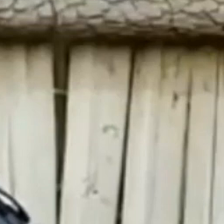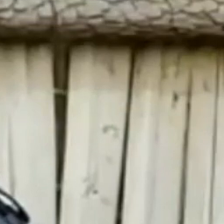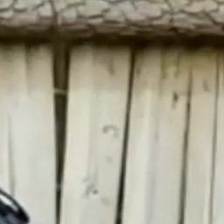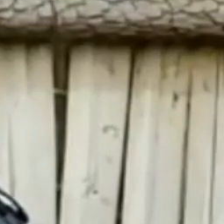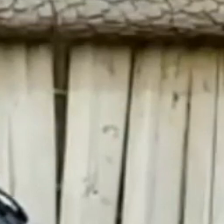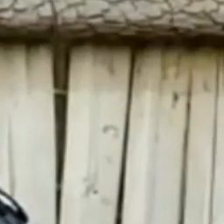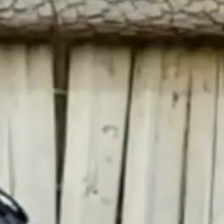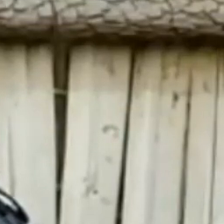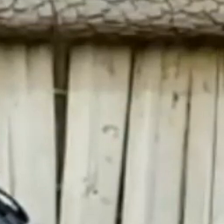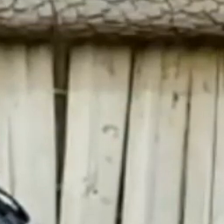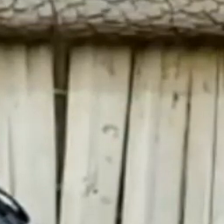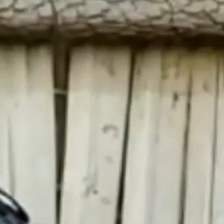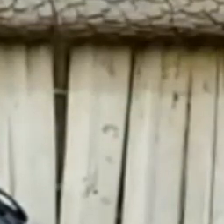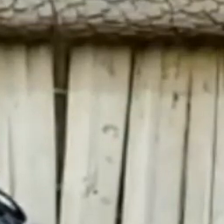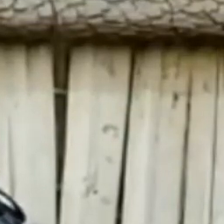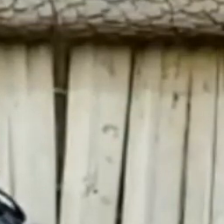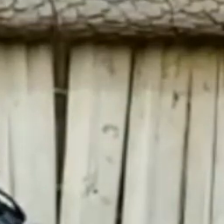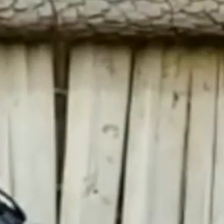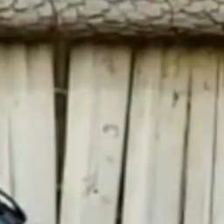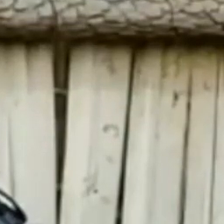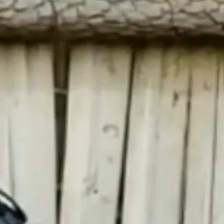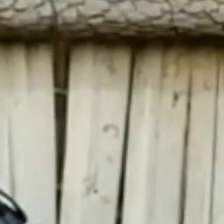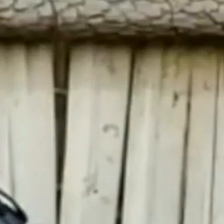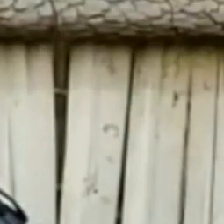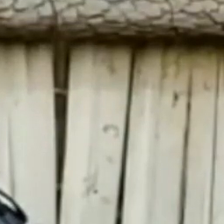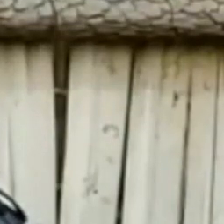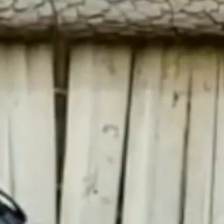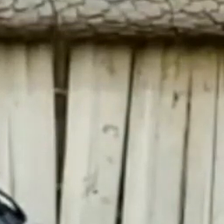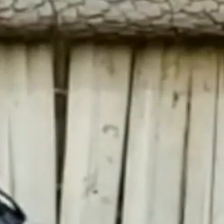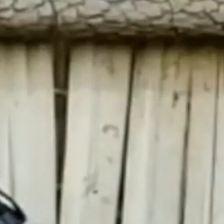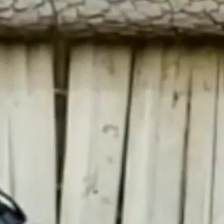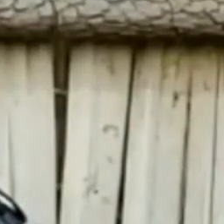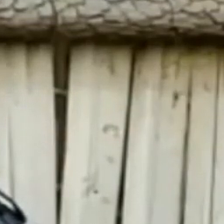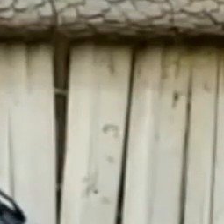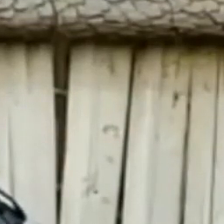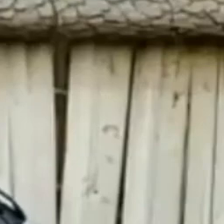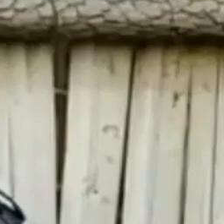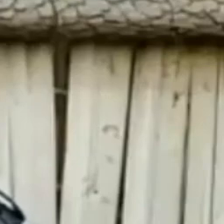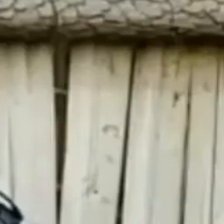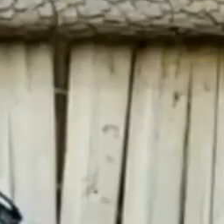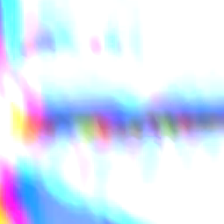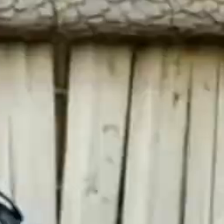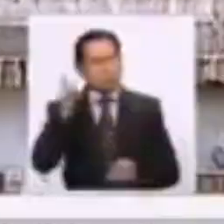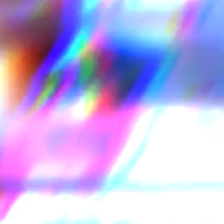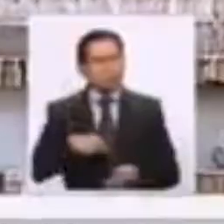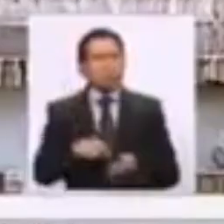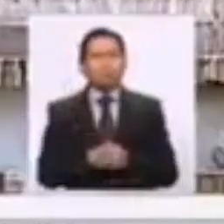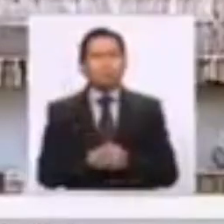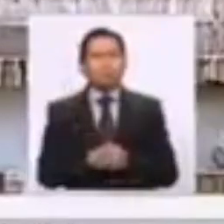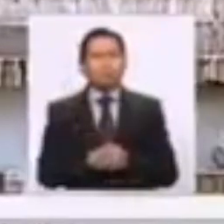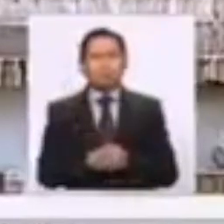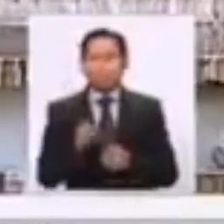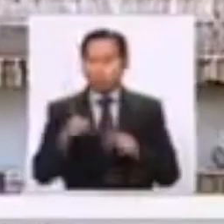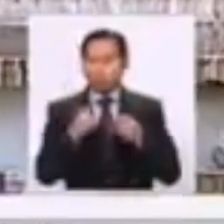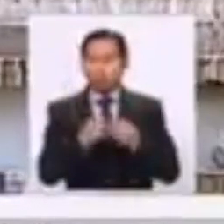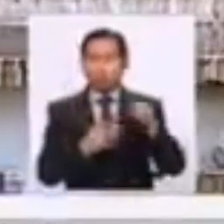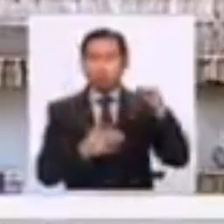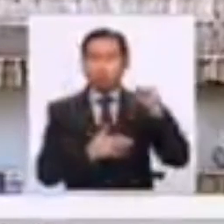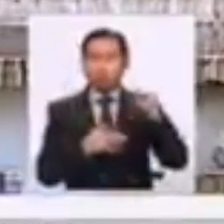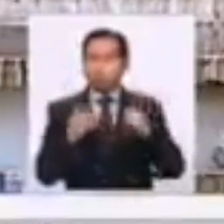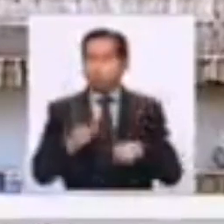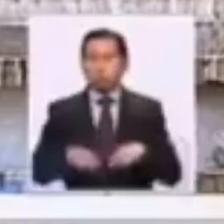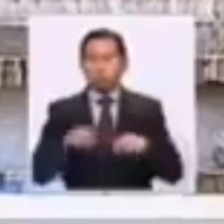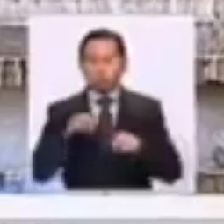emocionado también con esa expresión de sentimiento de las familias. El discurso del movimiento al socialismo era: no